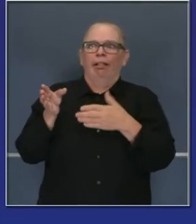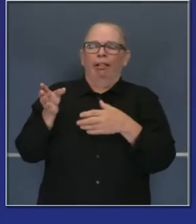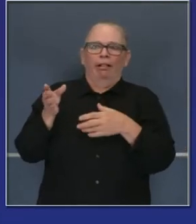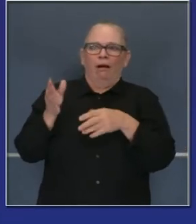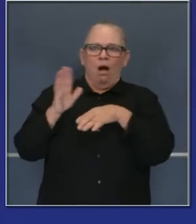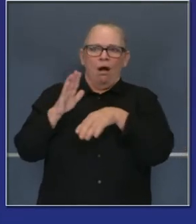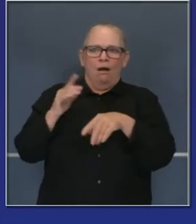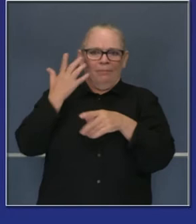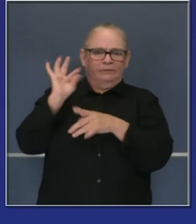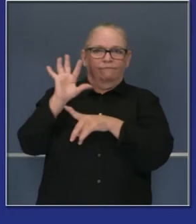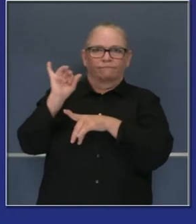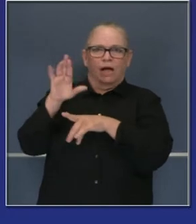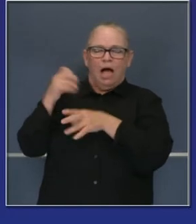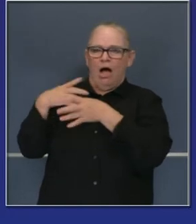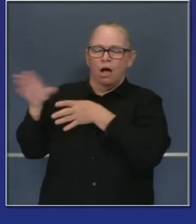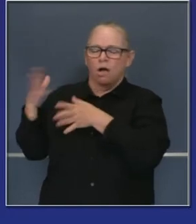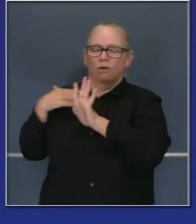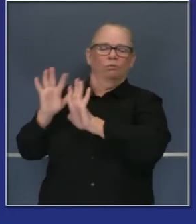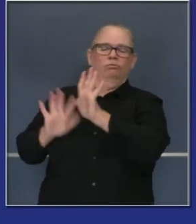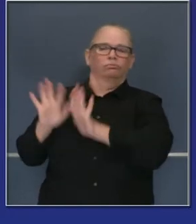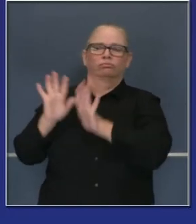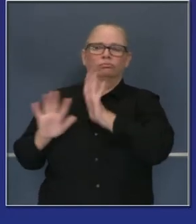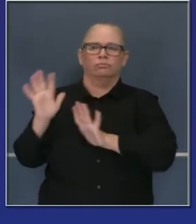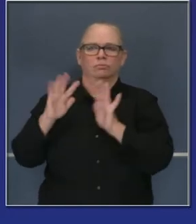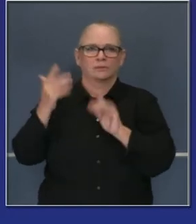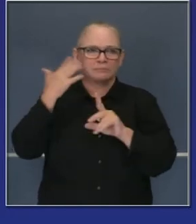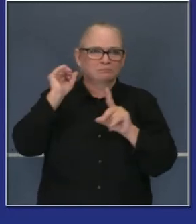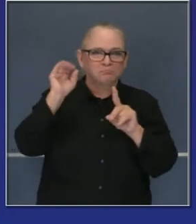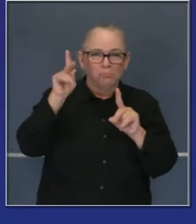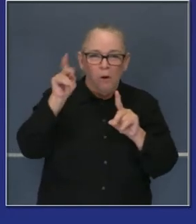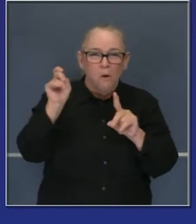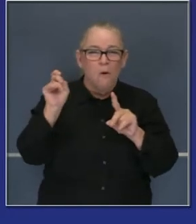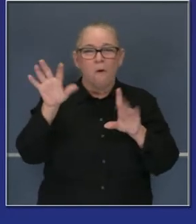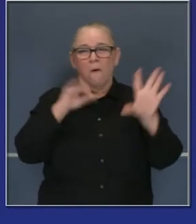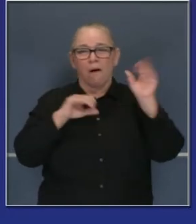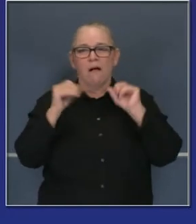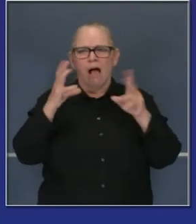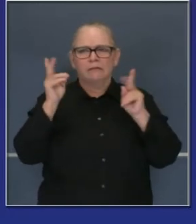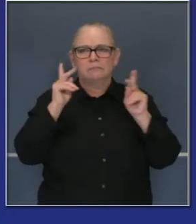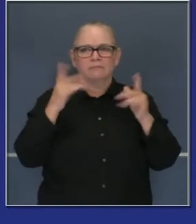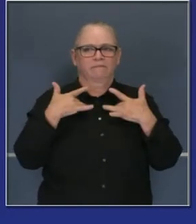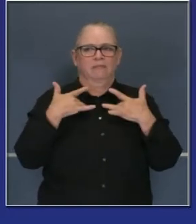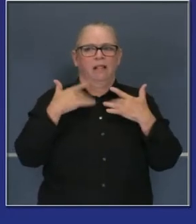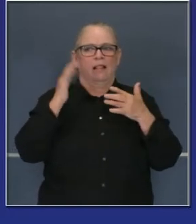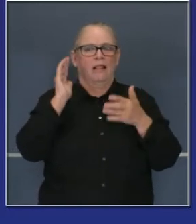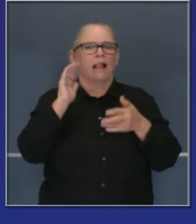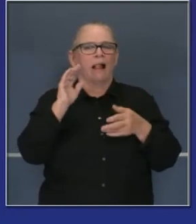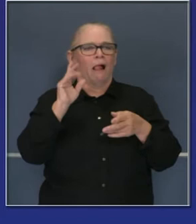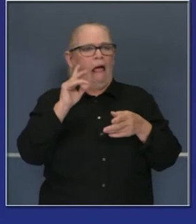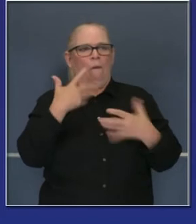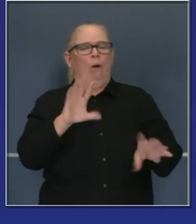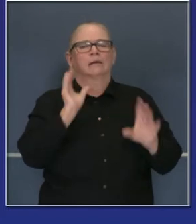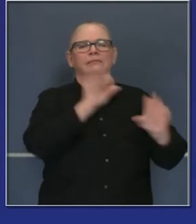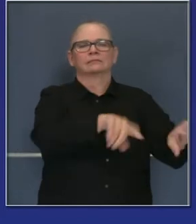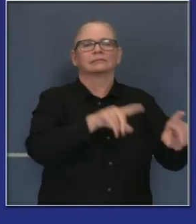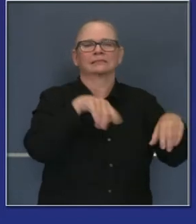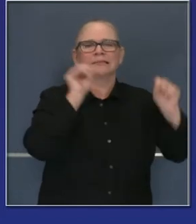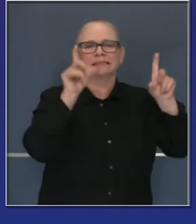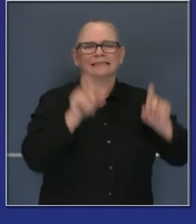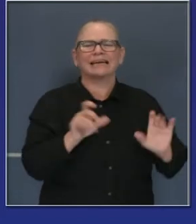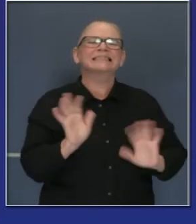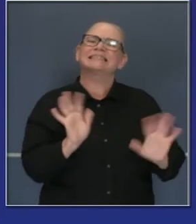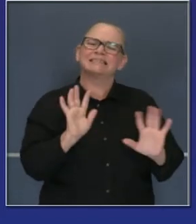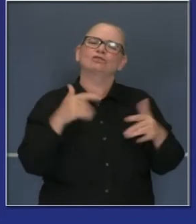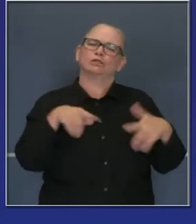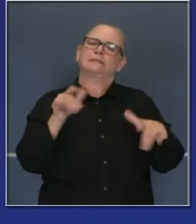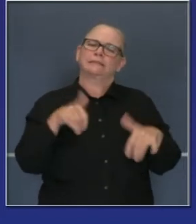en cuanto a las pruebas que se han podido hacer ha habido problemas de accesibilidad y de calidad del aire pero